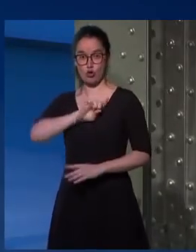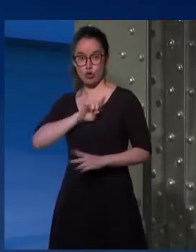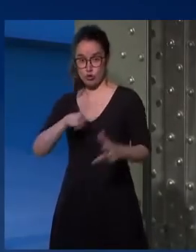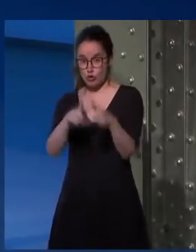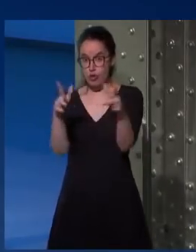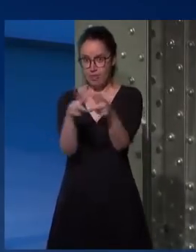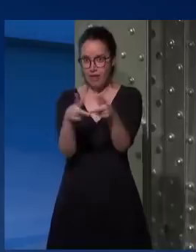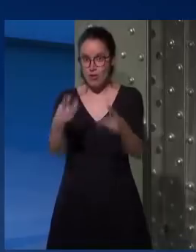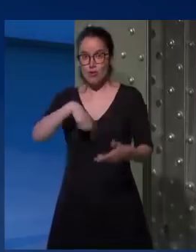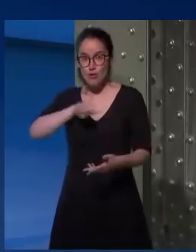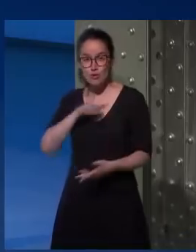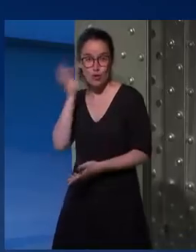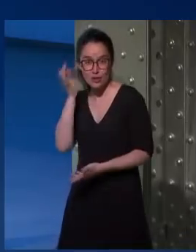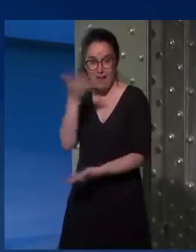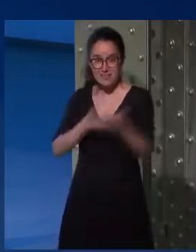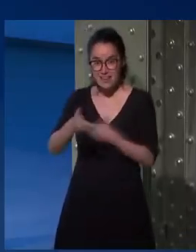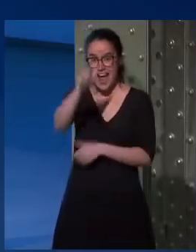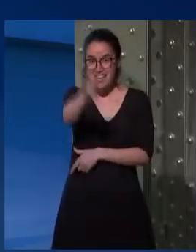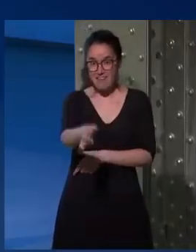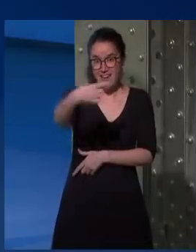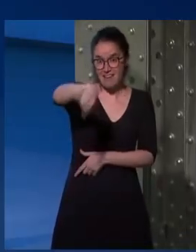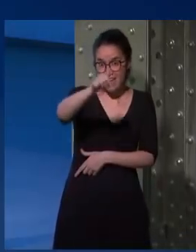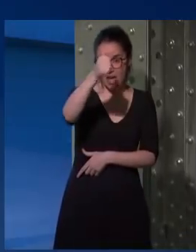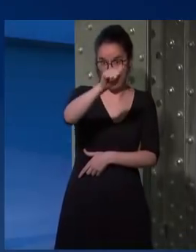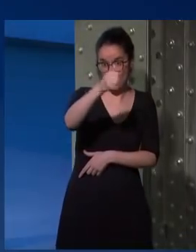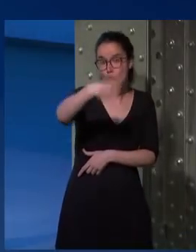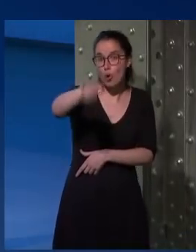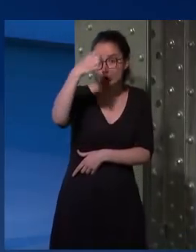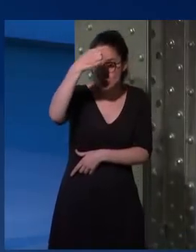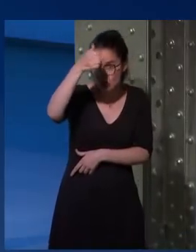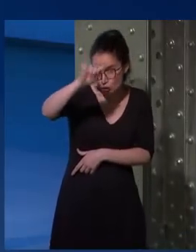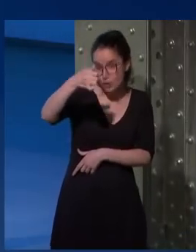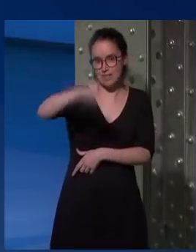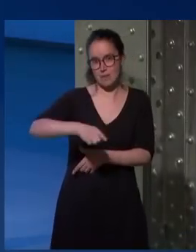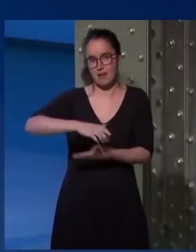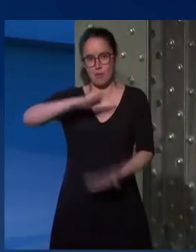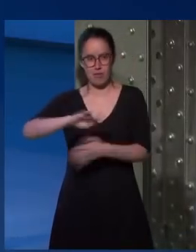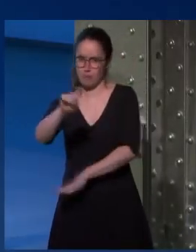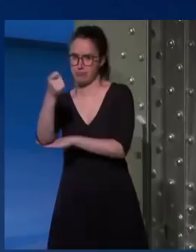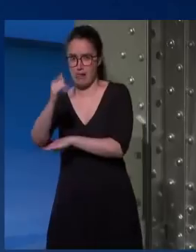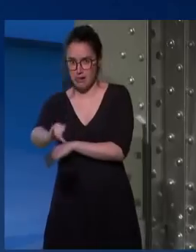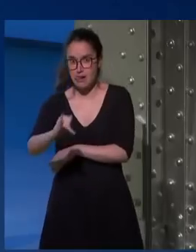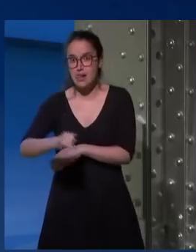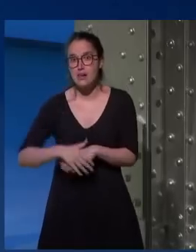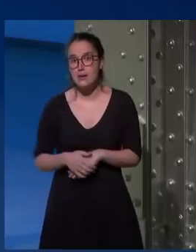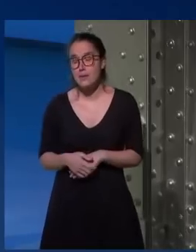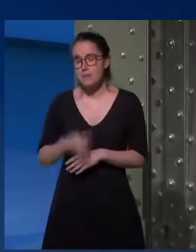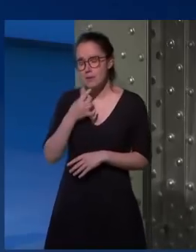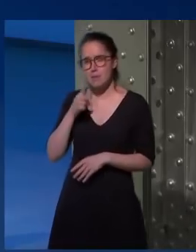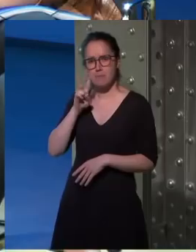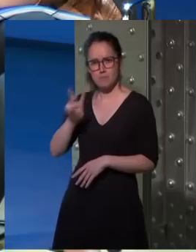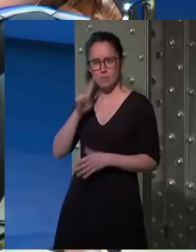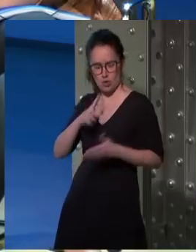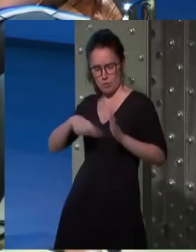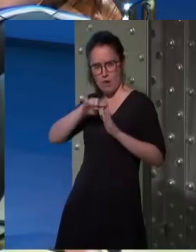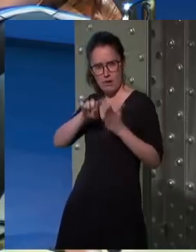como sociedad, entre nosotras y ellos y vosotros, también deberíamos ser capaces de conseguirlo. Estaba mirando porque me había